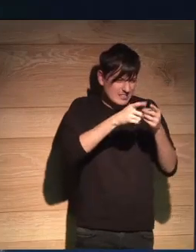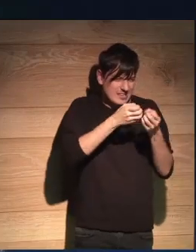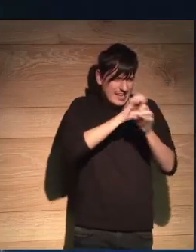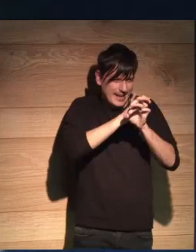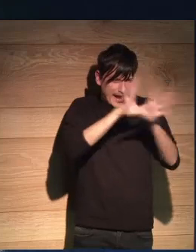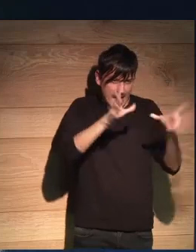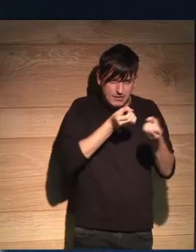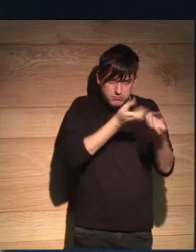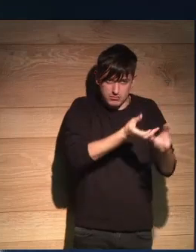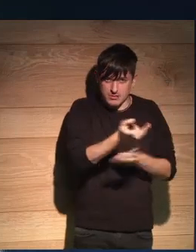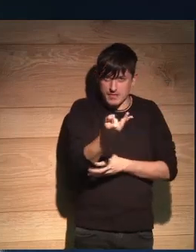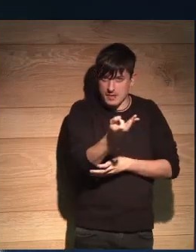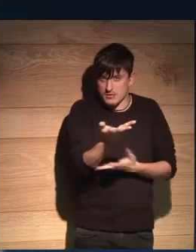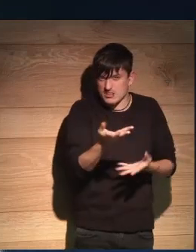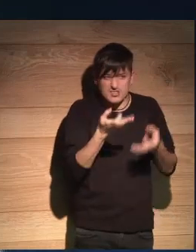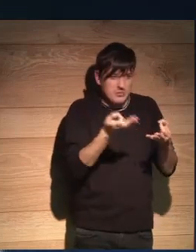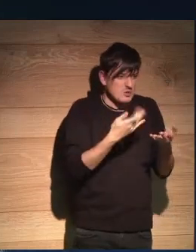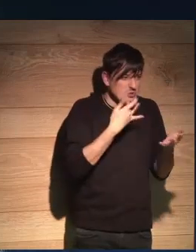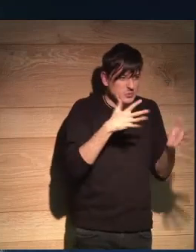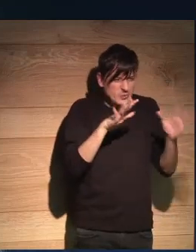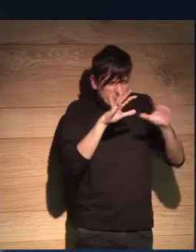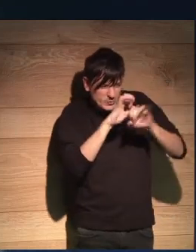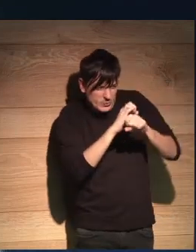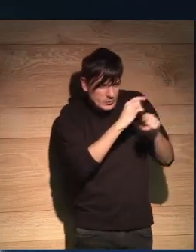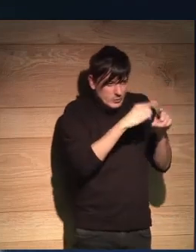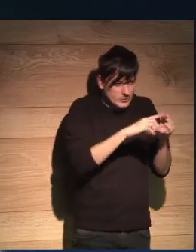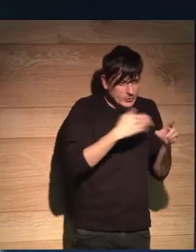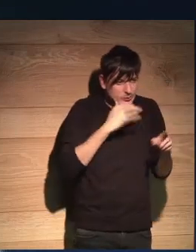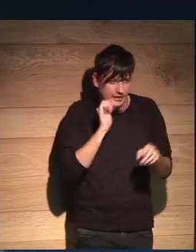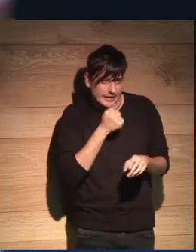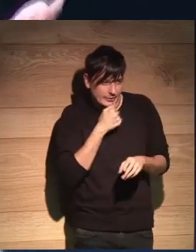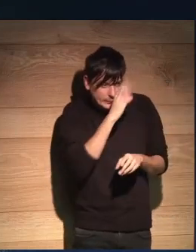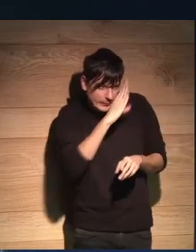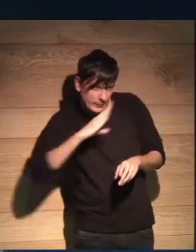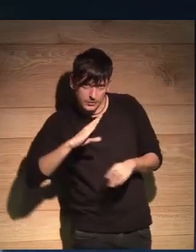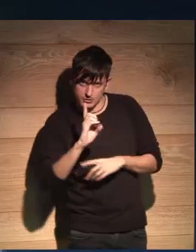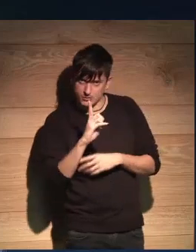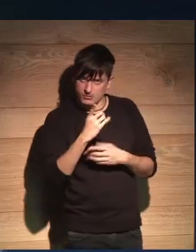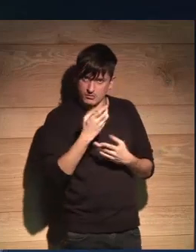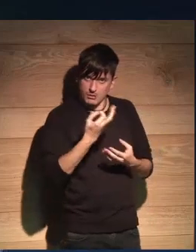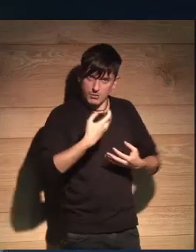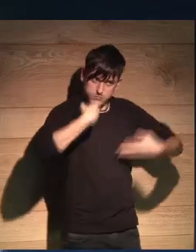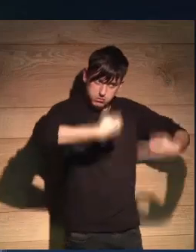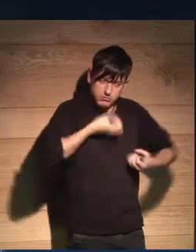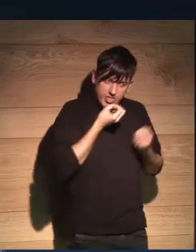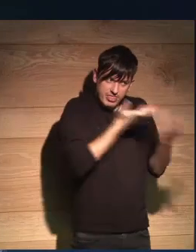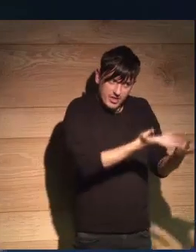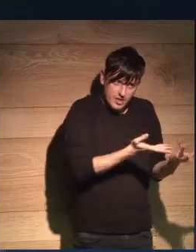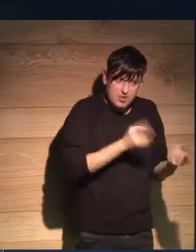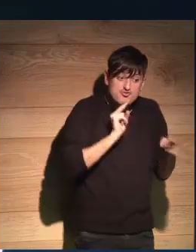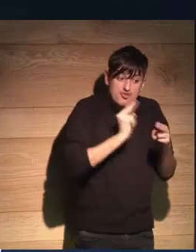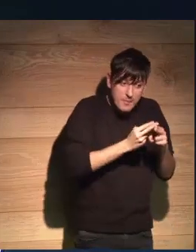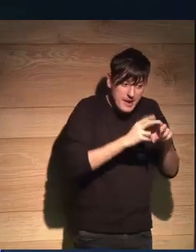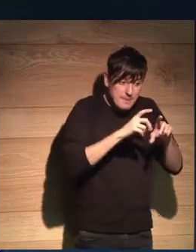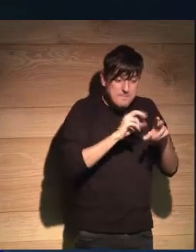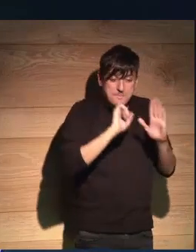si no, pues estamos siempre con ambigüedades, sin querer decir las cosas, no, y hay que posicionarse, y por eso, sí, no se sabe, los nombres no aparecen, las